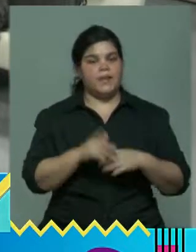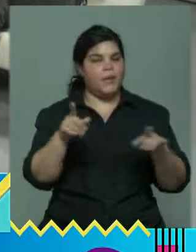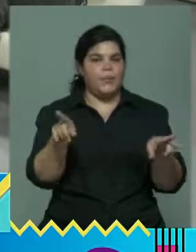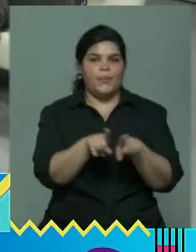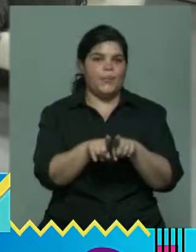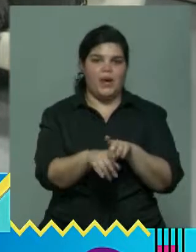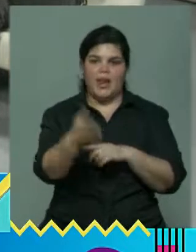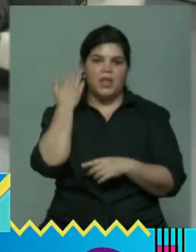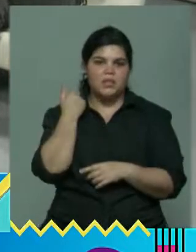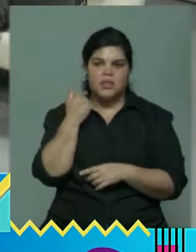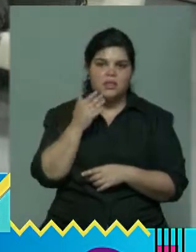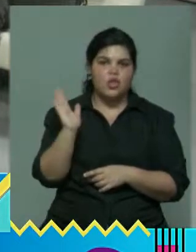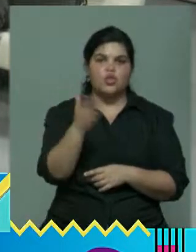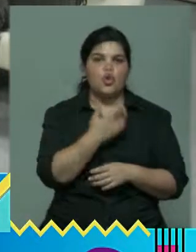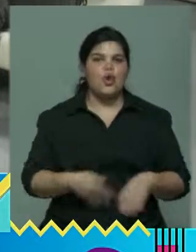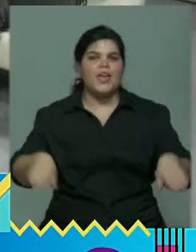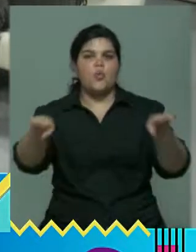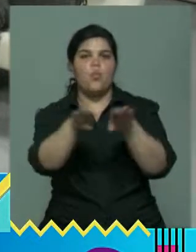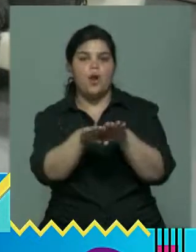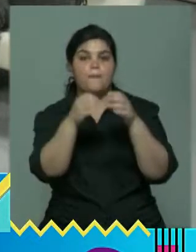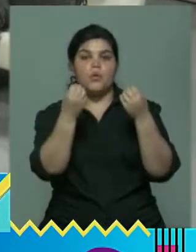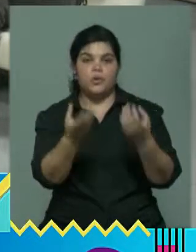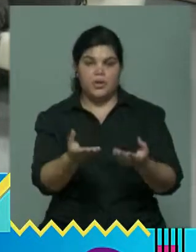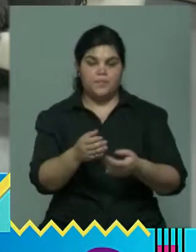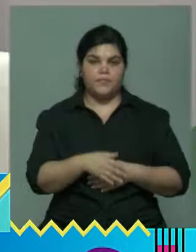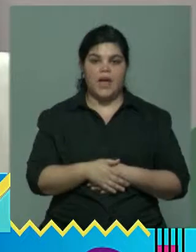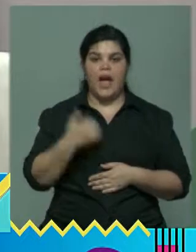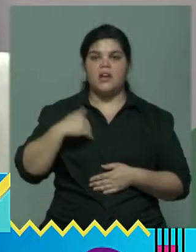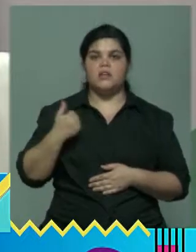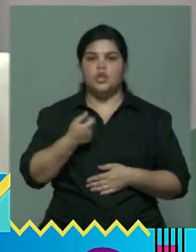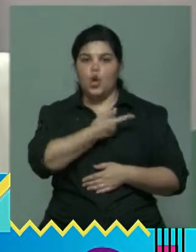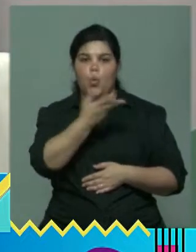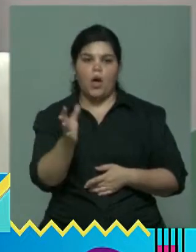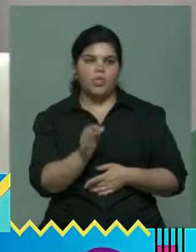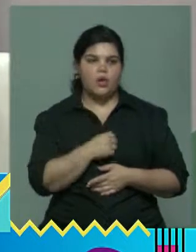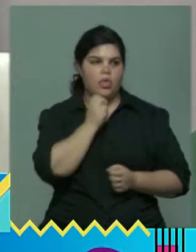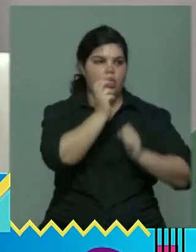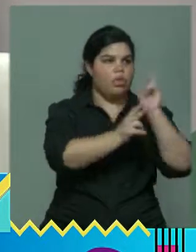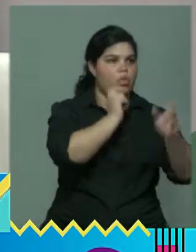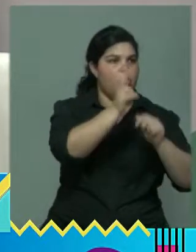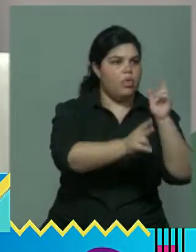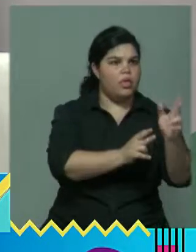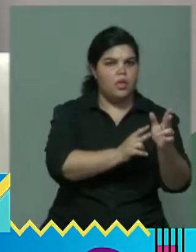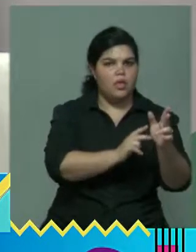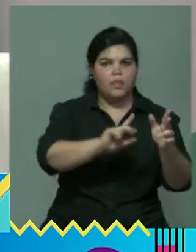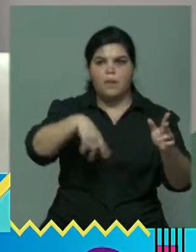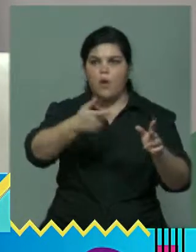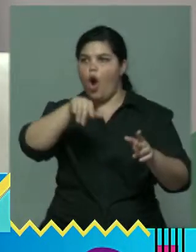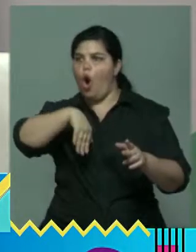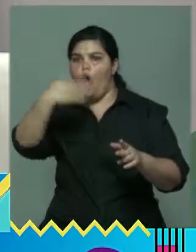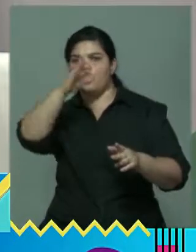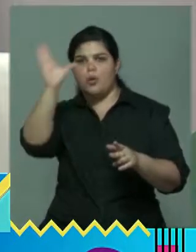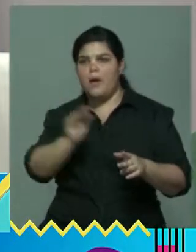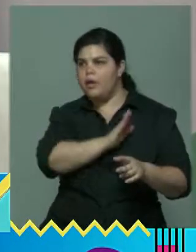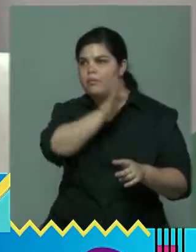final somos todos iguales, porque cuántos argentinos hay que tienen ese tipo de frases pero se van afuera y al final terminan siendo tratados igual